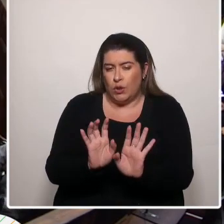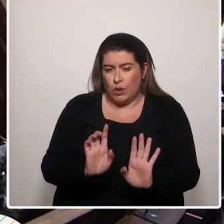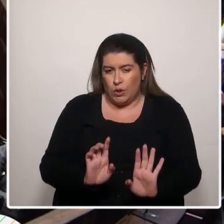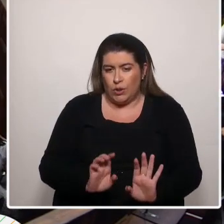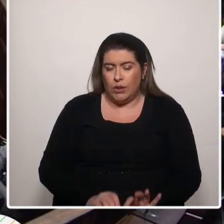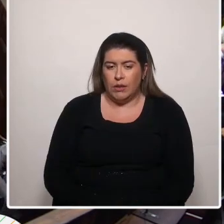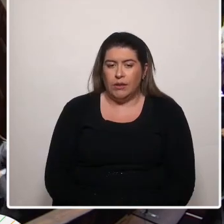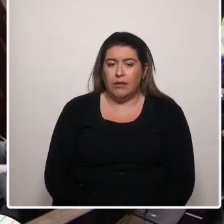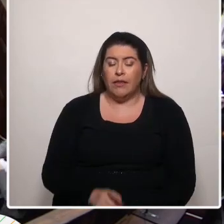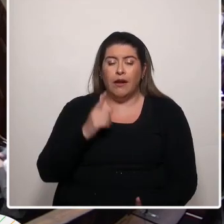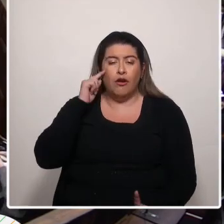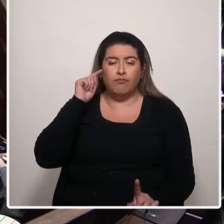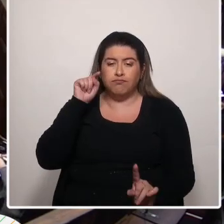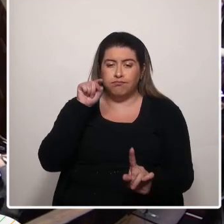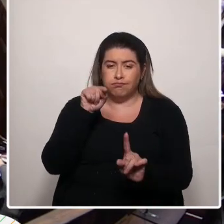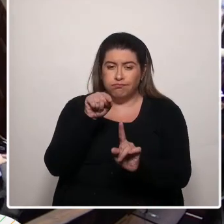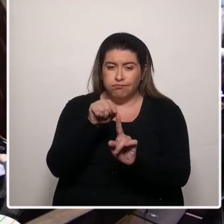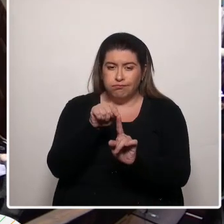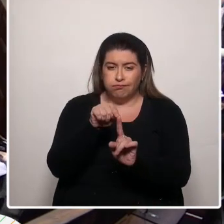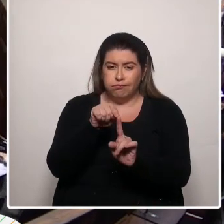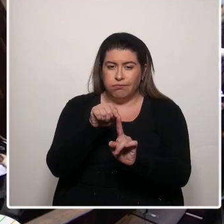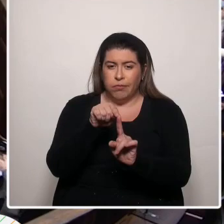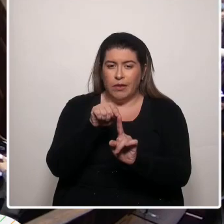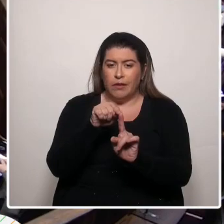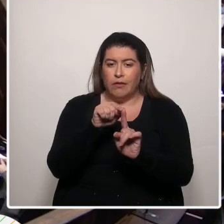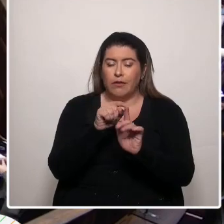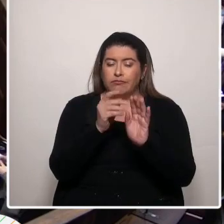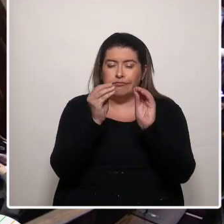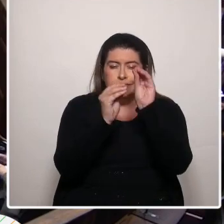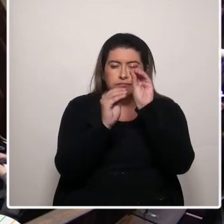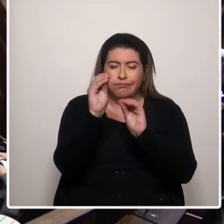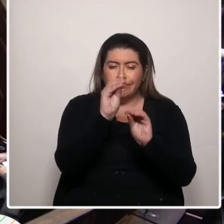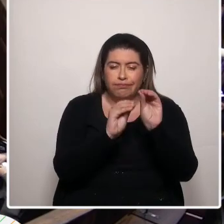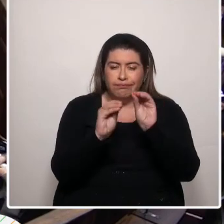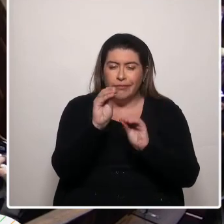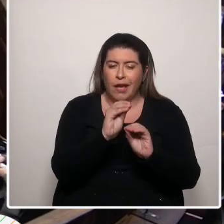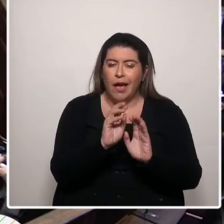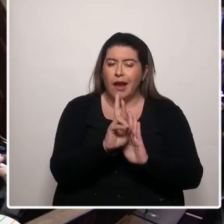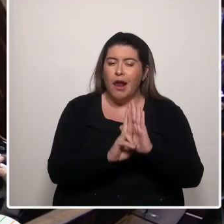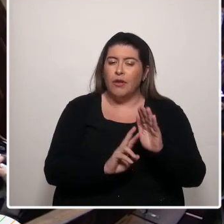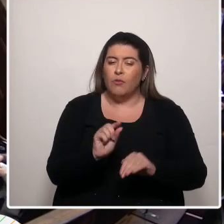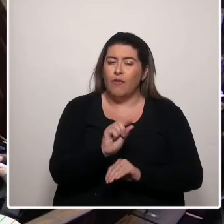del propósito de quienes redactaron el reglamento en el sentido